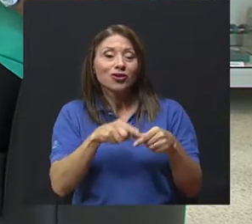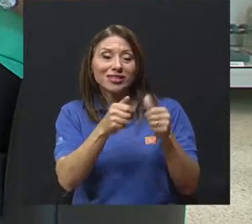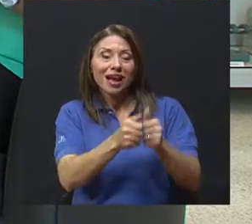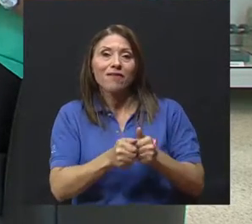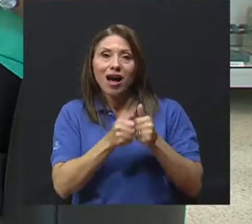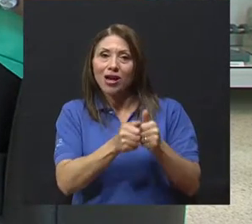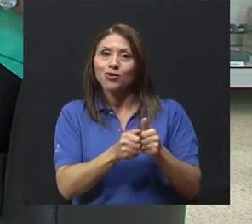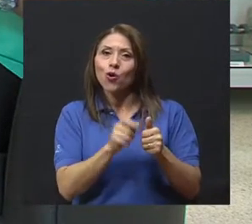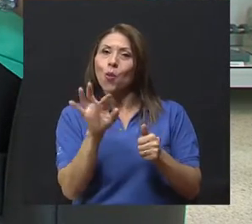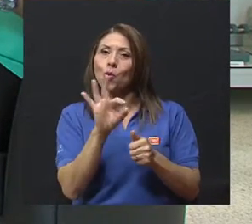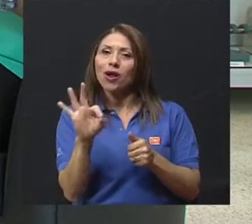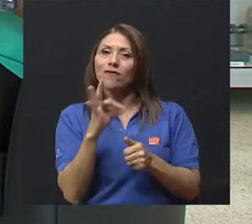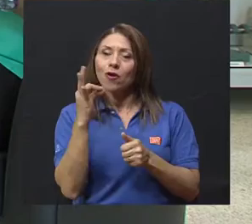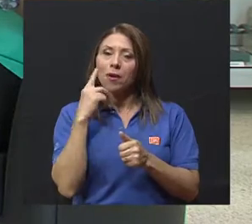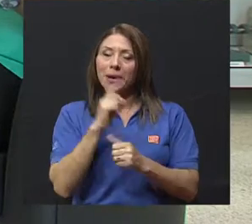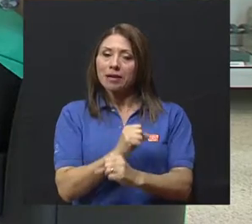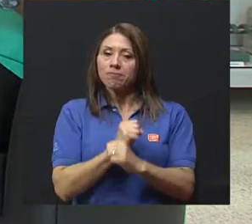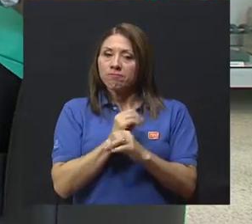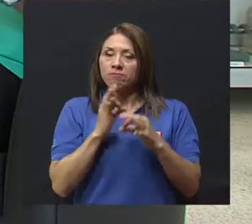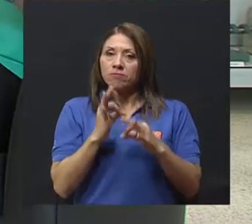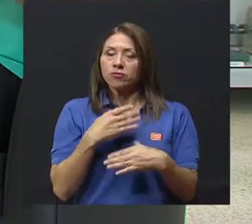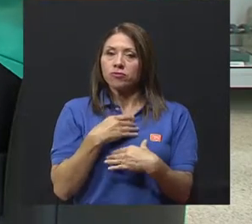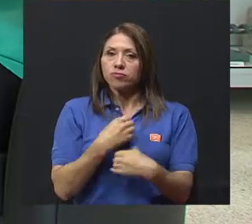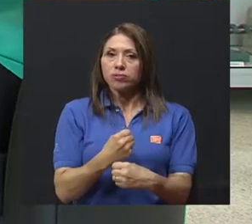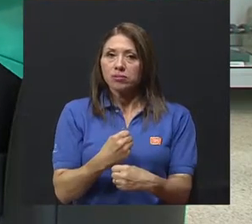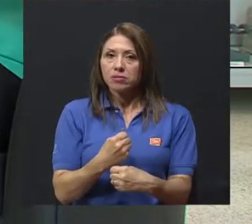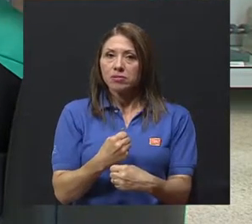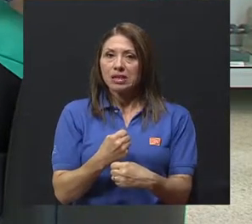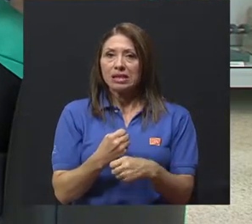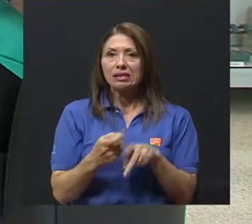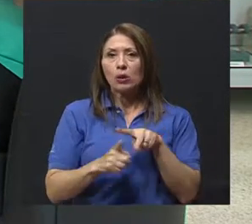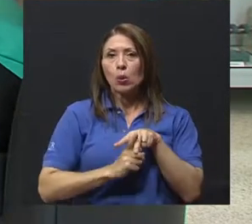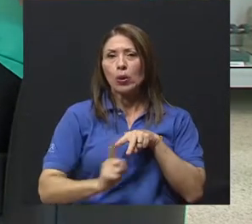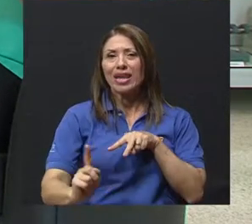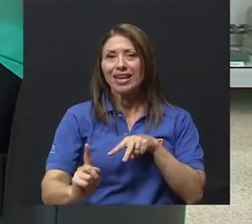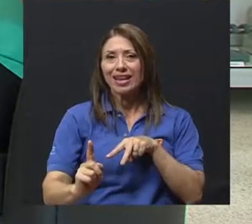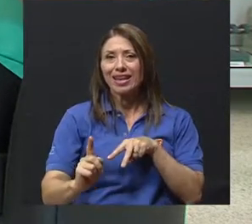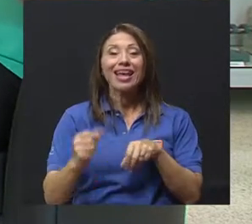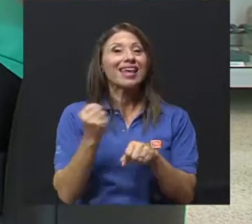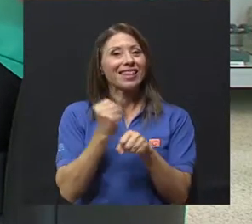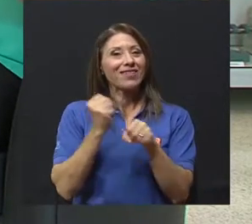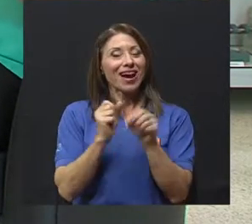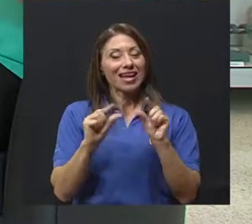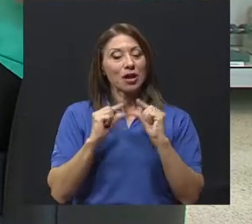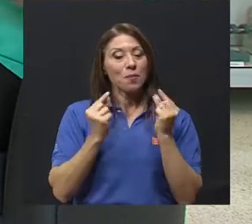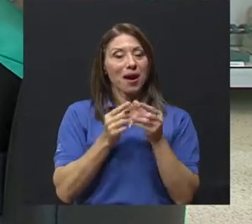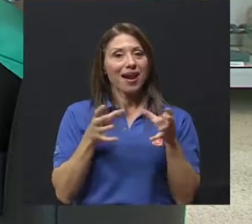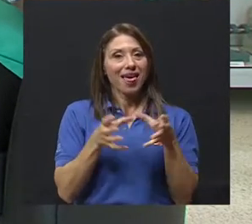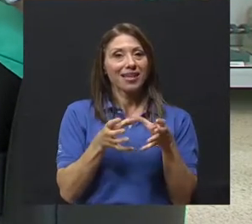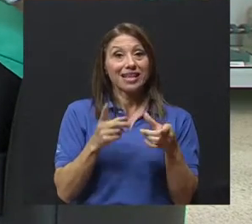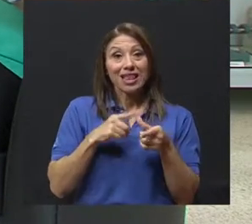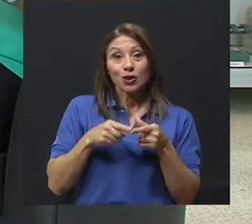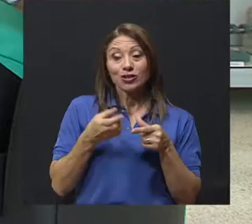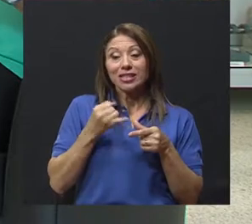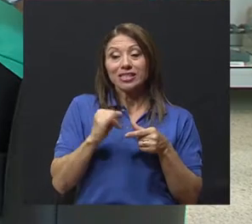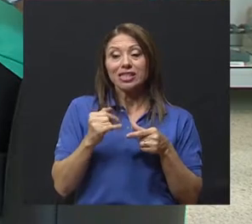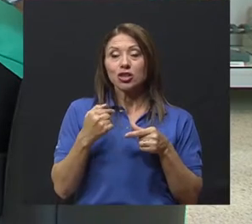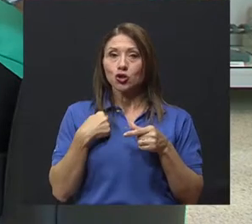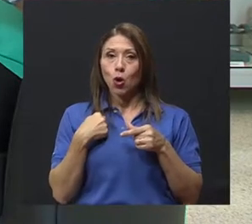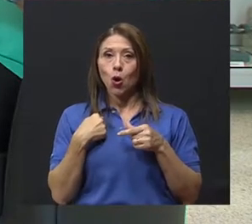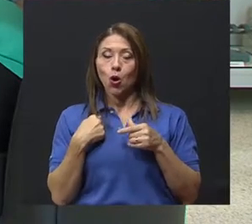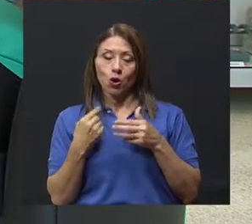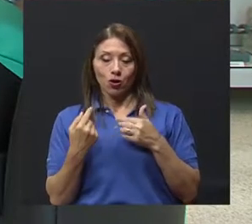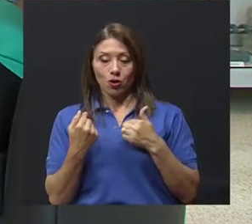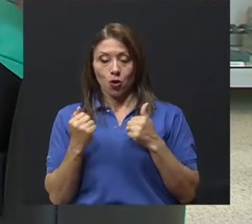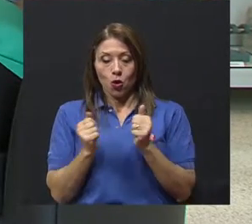ellos asegurarse es huir y trabajan en manadas por entonces si yo soy manada con mi